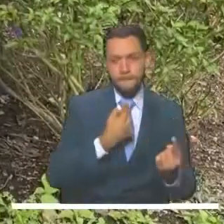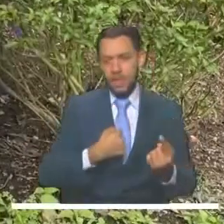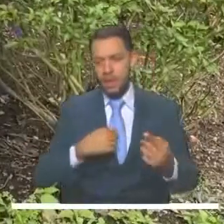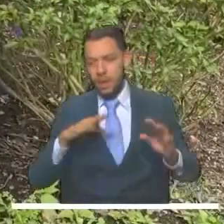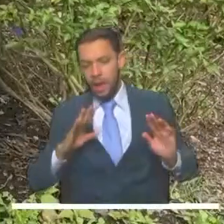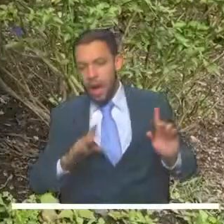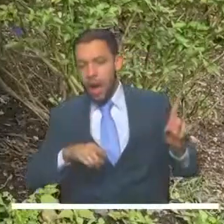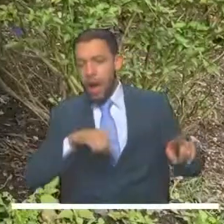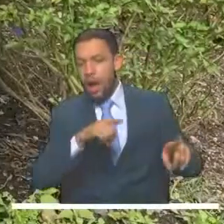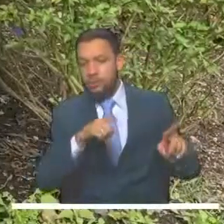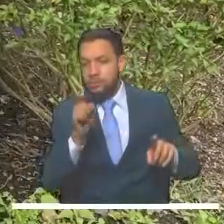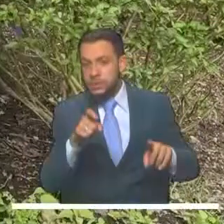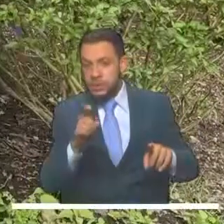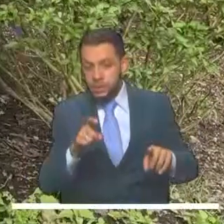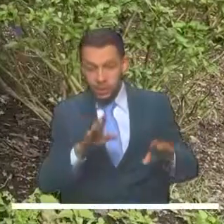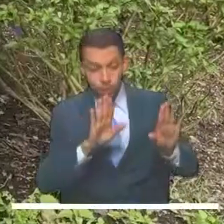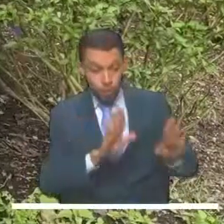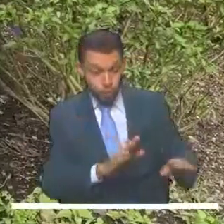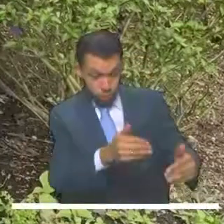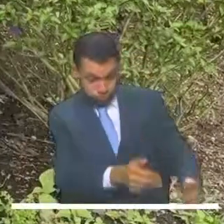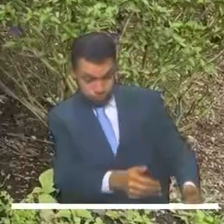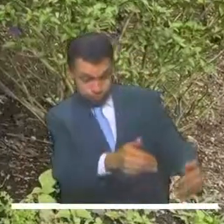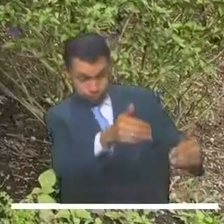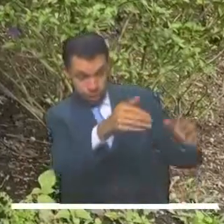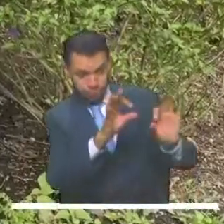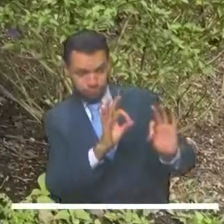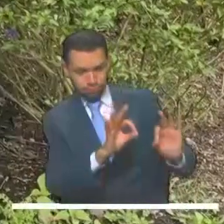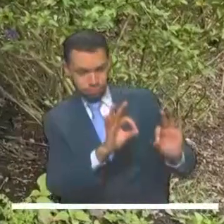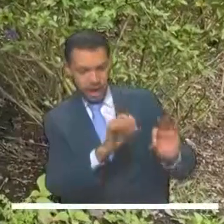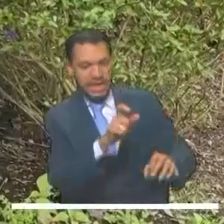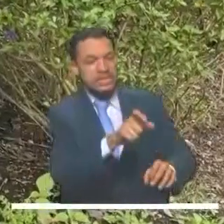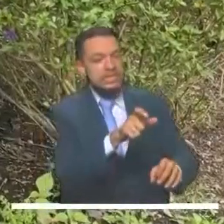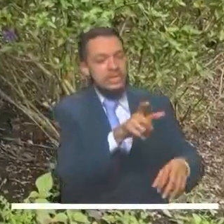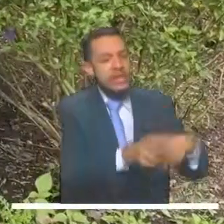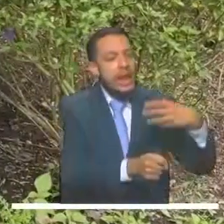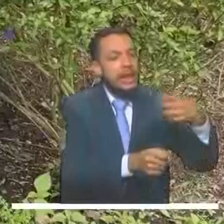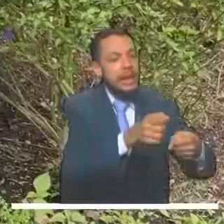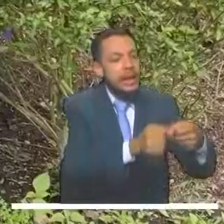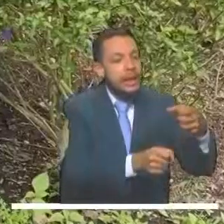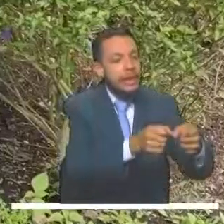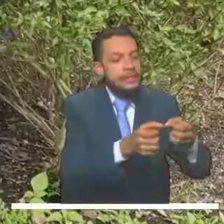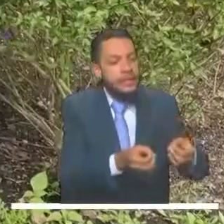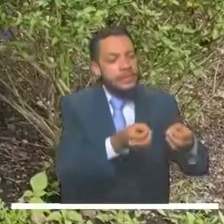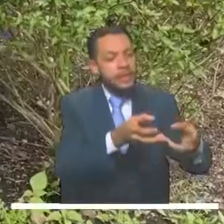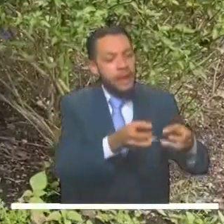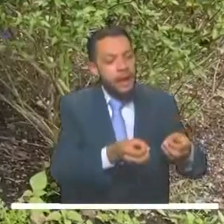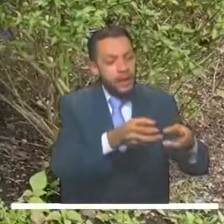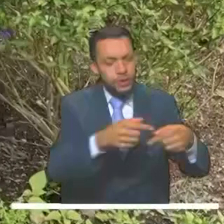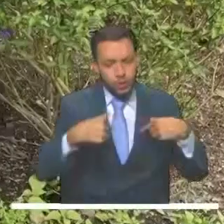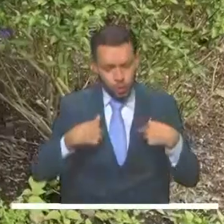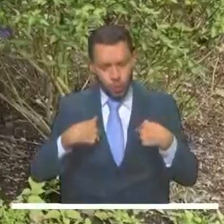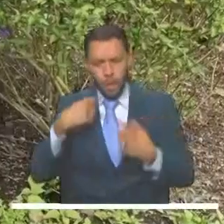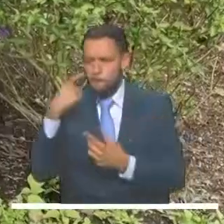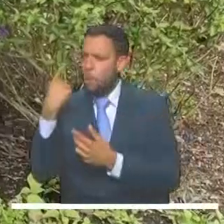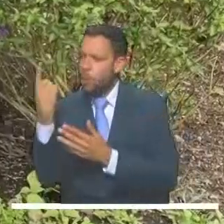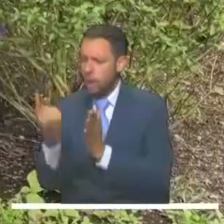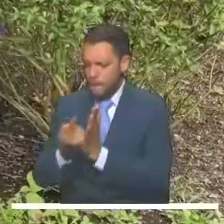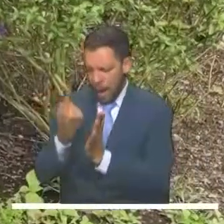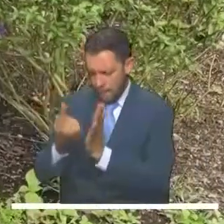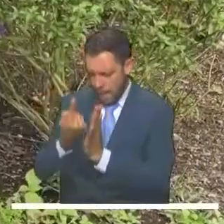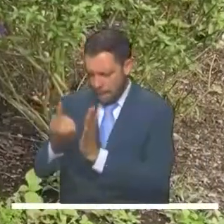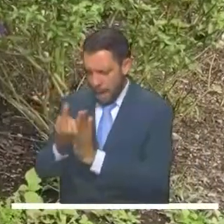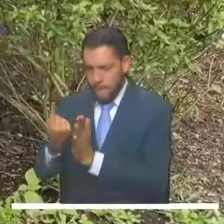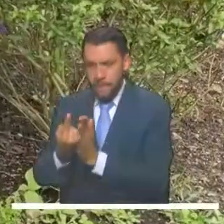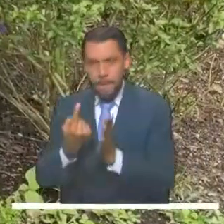para tener buen crecimiento y desarrollo tienen que tomar leche y yo he buscado mucho literatura muchos libros